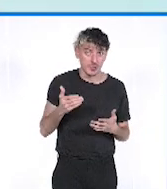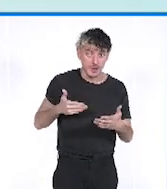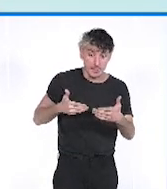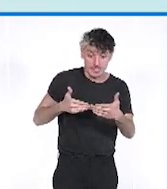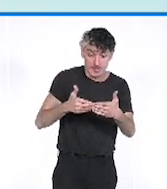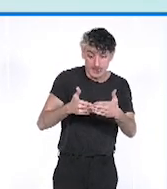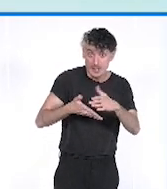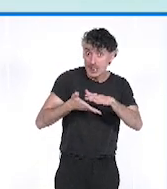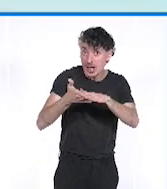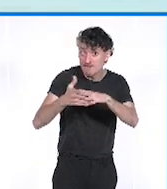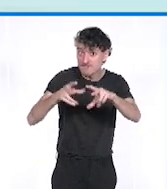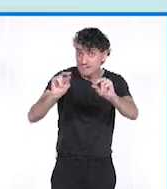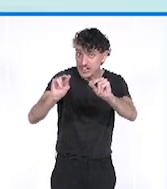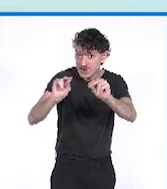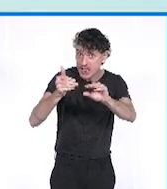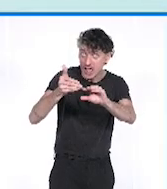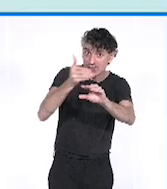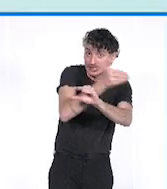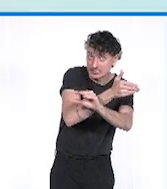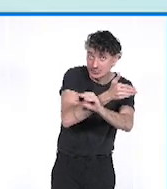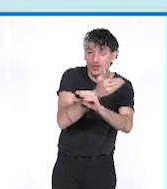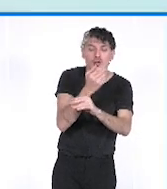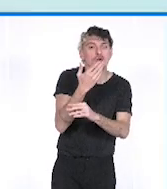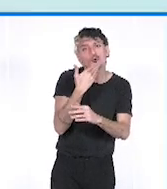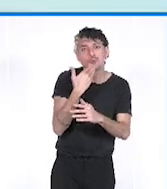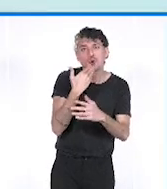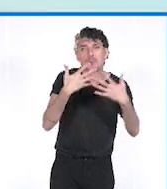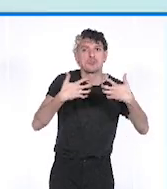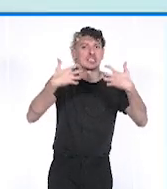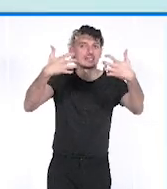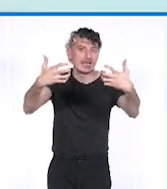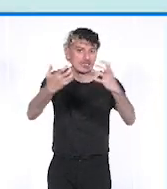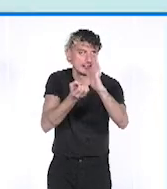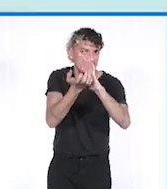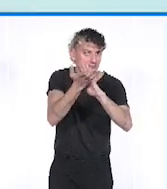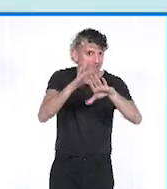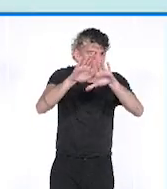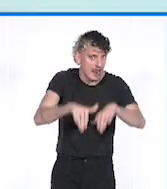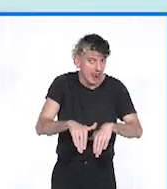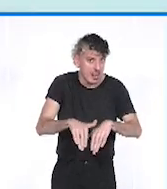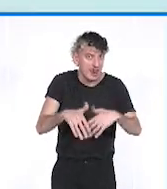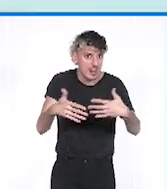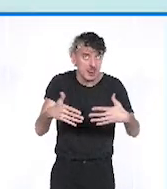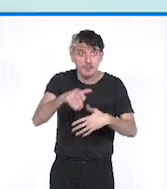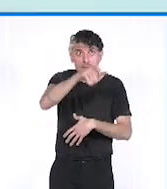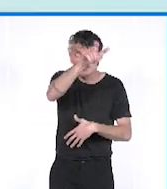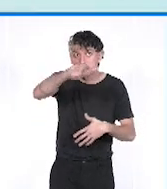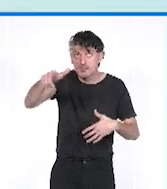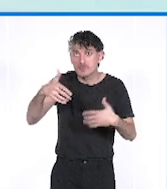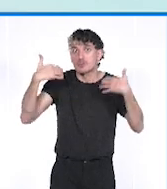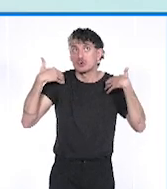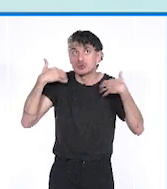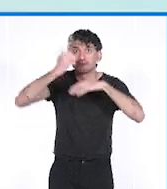esta parte pues que ellos nos compartieran como dos mensajes finales no Qué mensaje quisieran ellos trasladar a los responsables a los